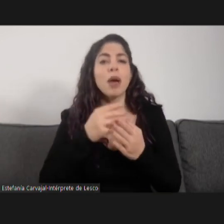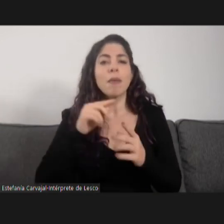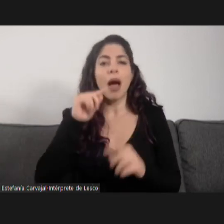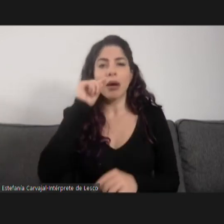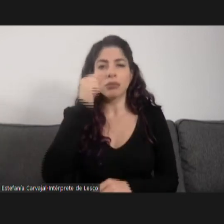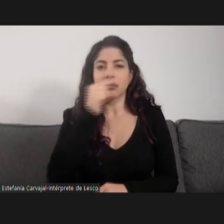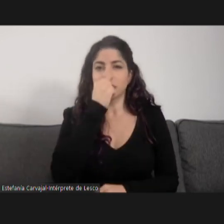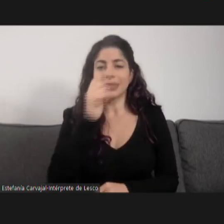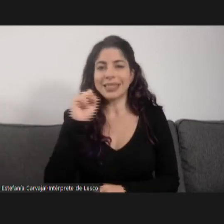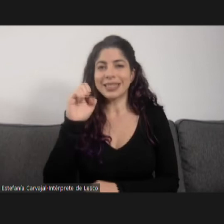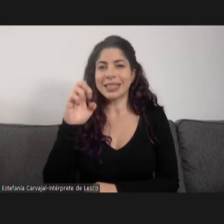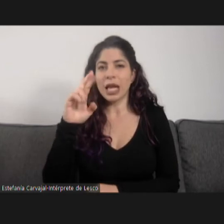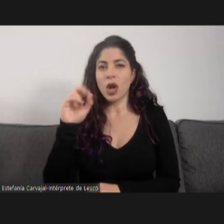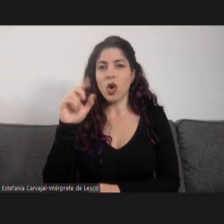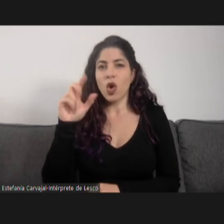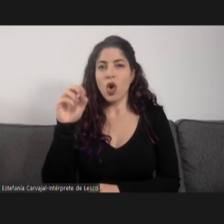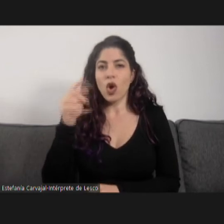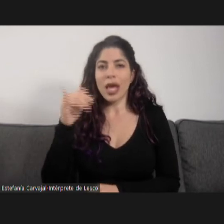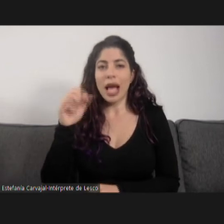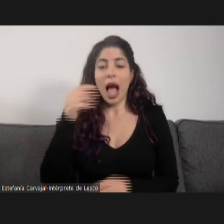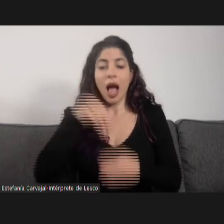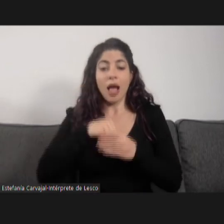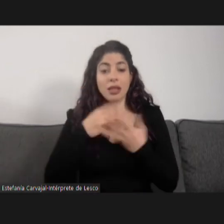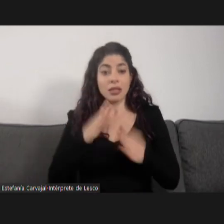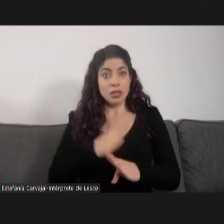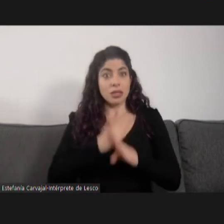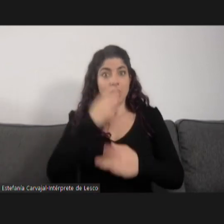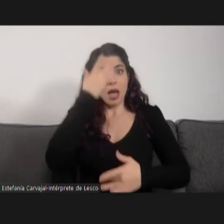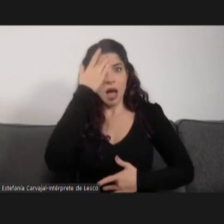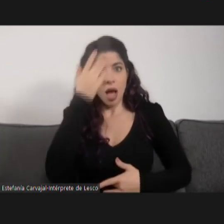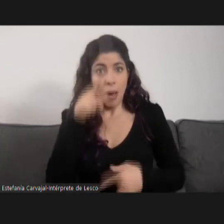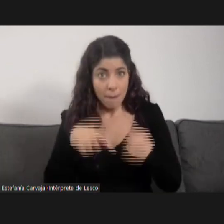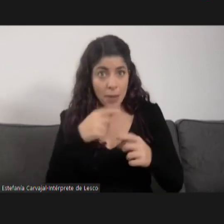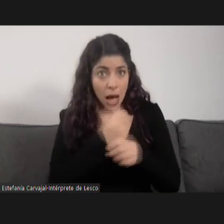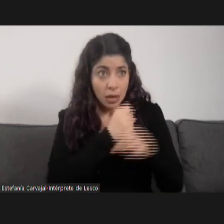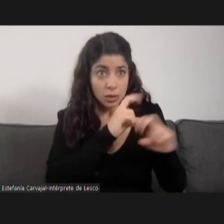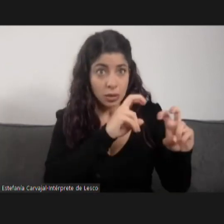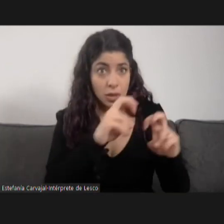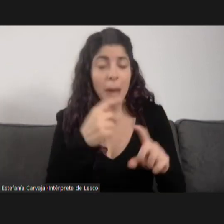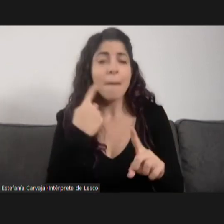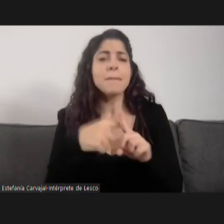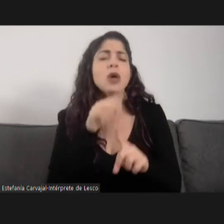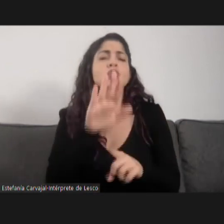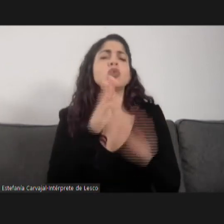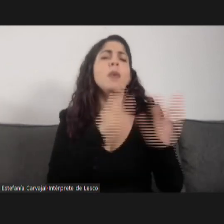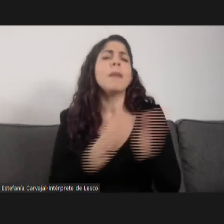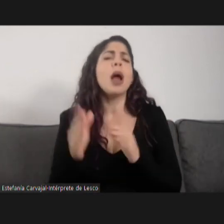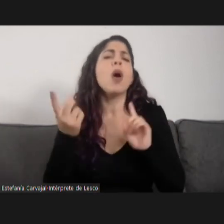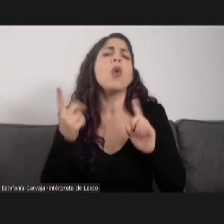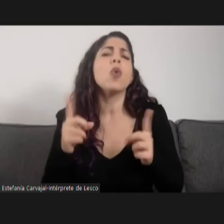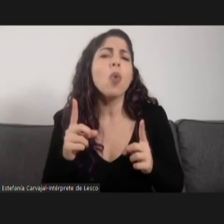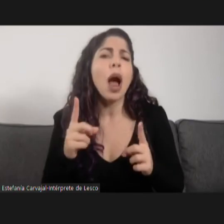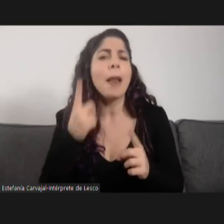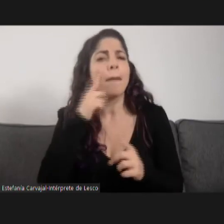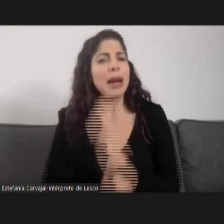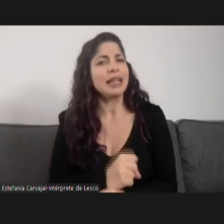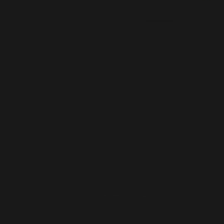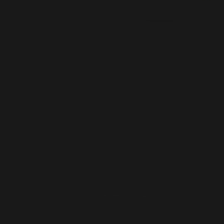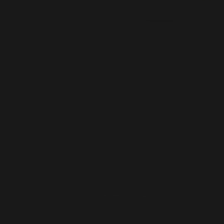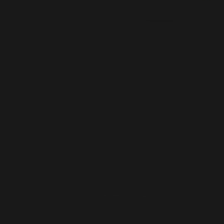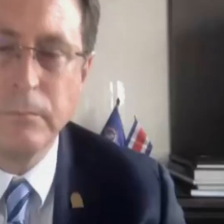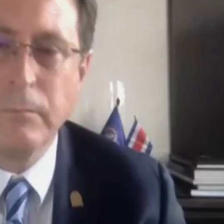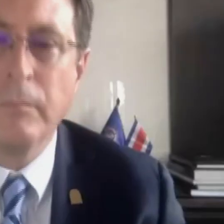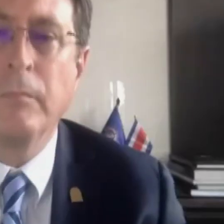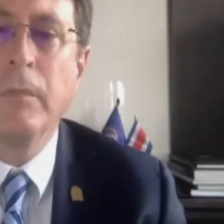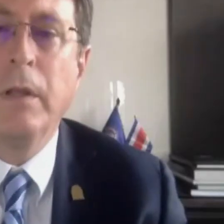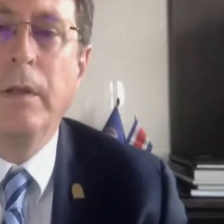en la Unión. ¿Y cuál es el plan establecido para fiscalizar que la aplicación de la vacuna se cumpla a nivel nacional?